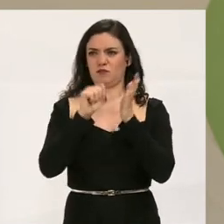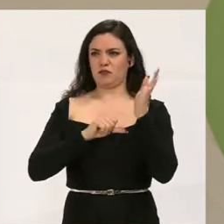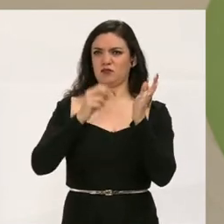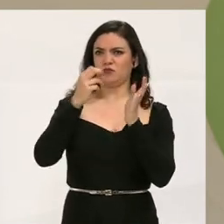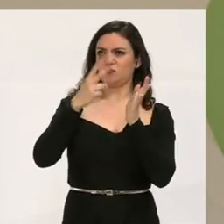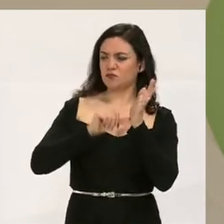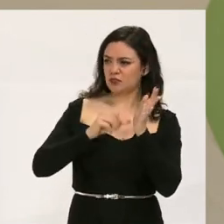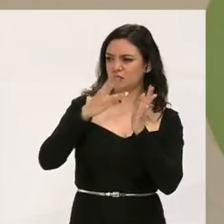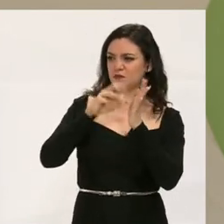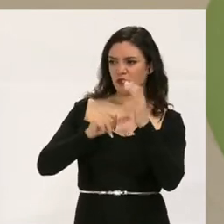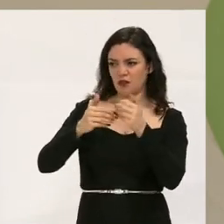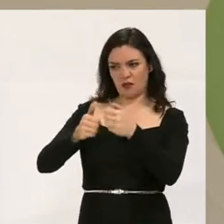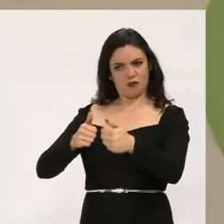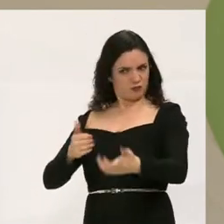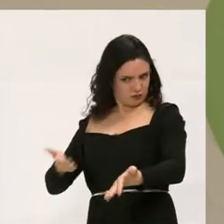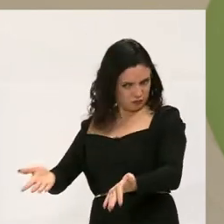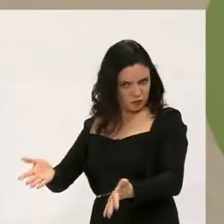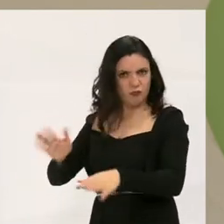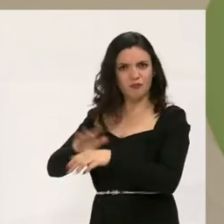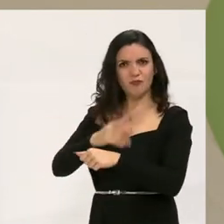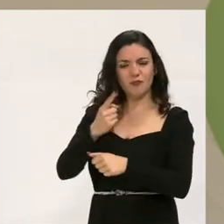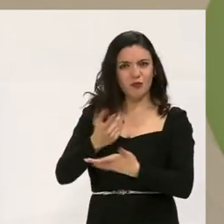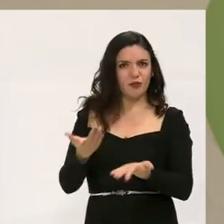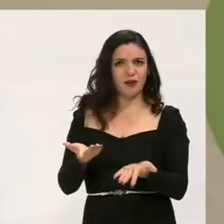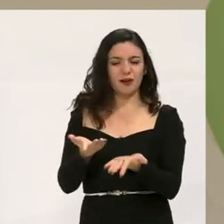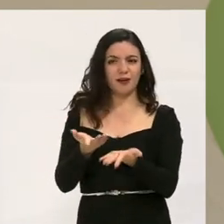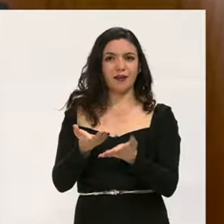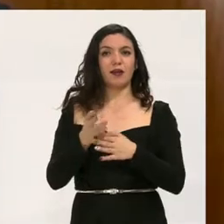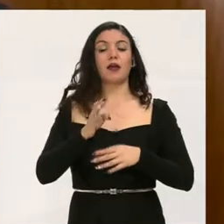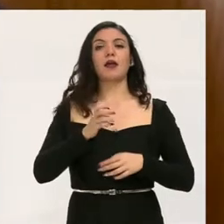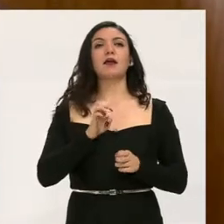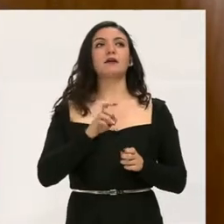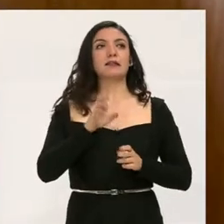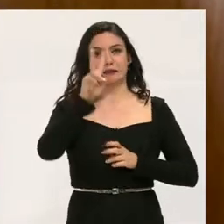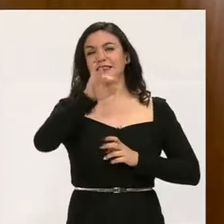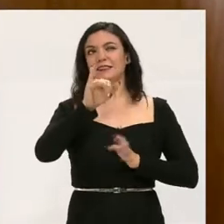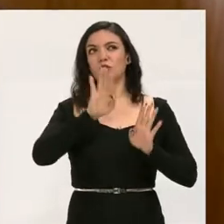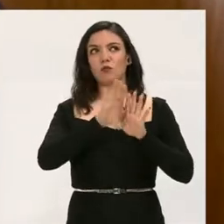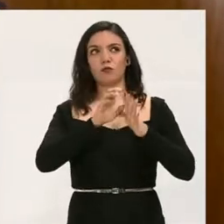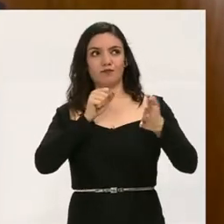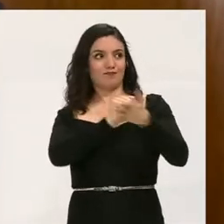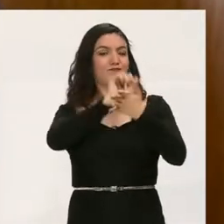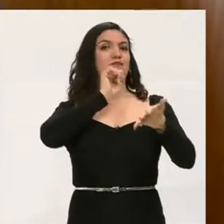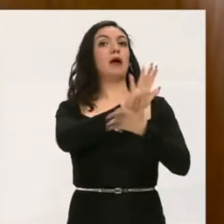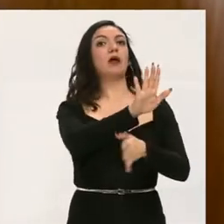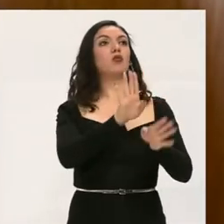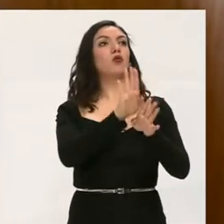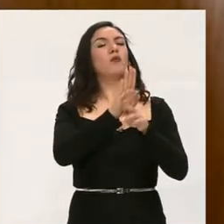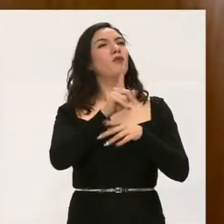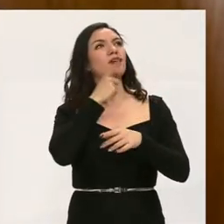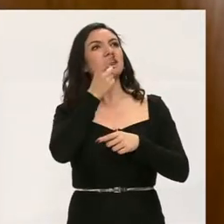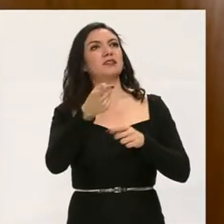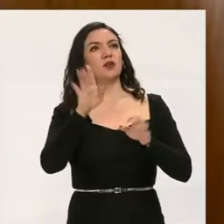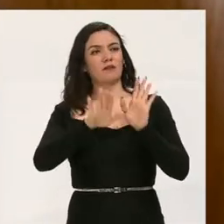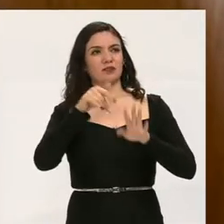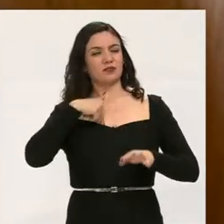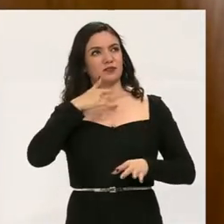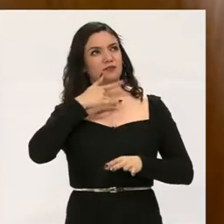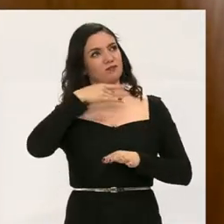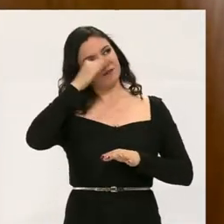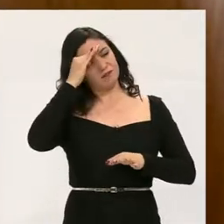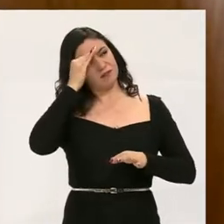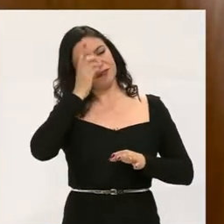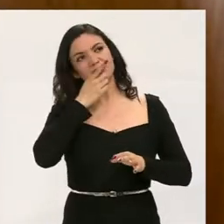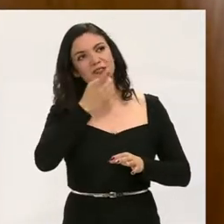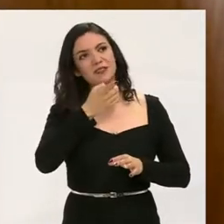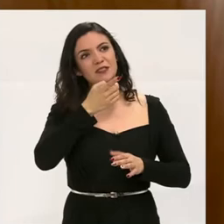pues ya va un mes atrasado, ¿no? Ya va 2 meses, ya va 3 meses, ah, cañón, pues ¿por qué, no? Pues sí, es un impacto porque primeramente tú lo que quieres es como